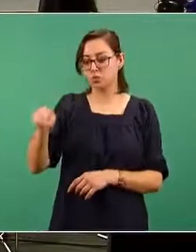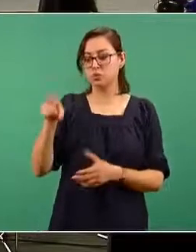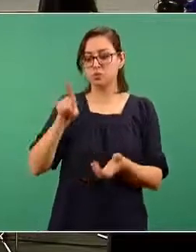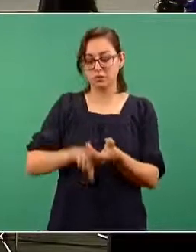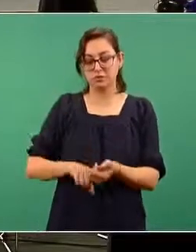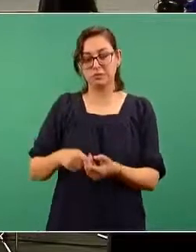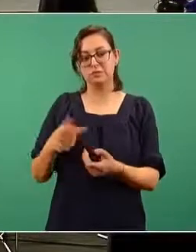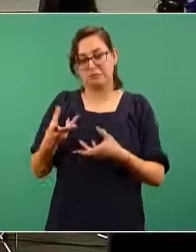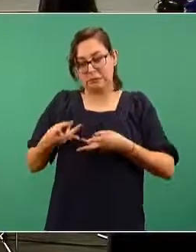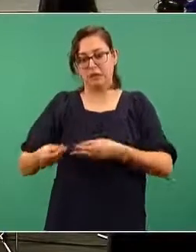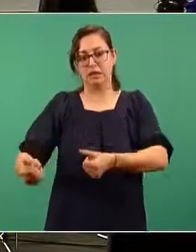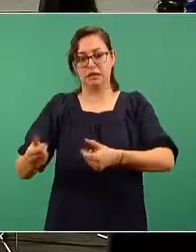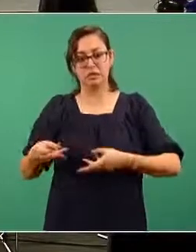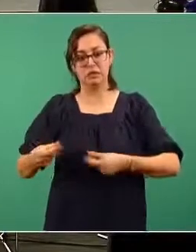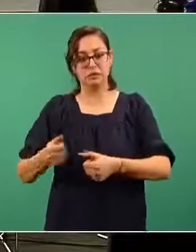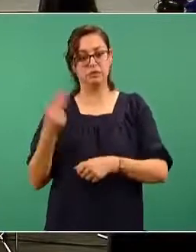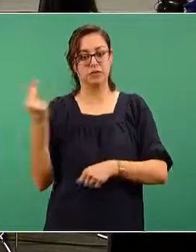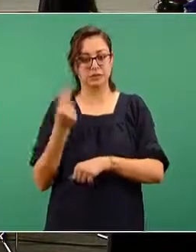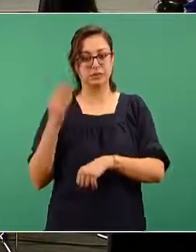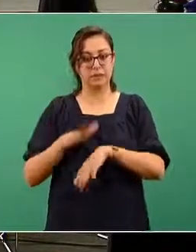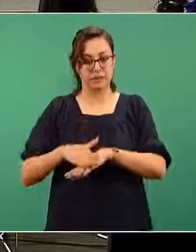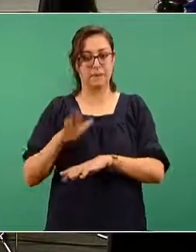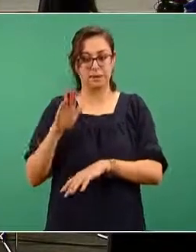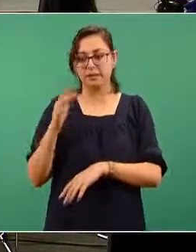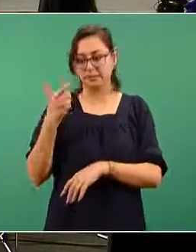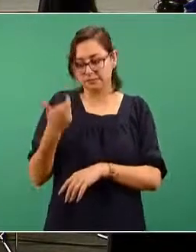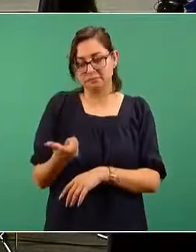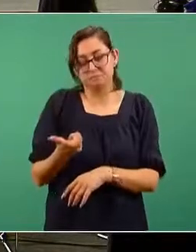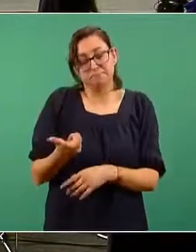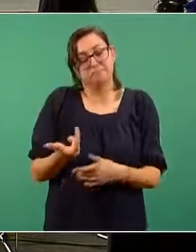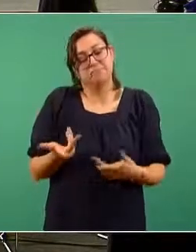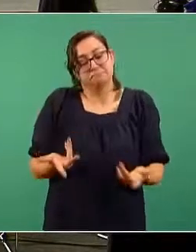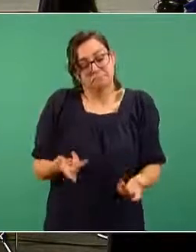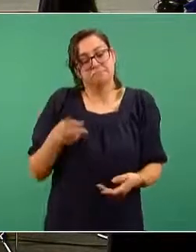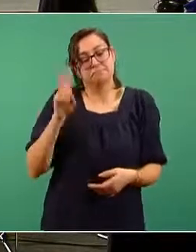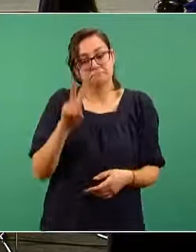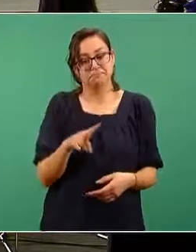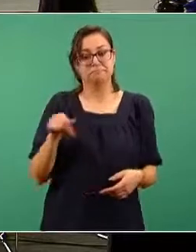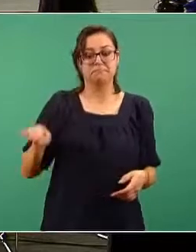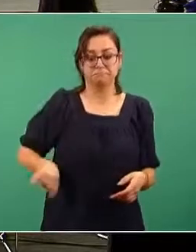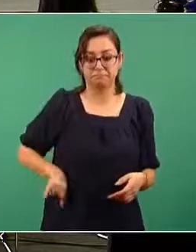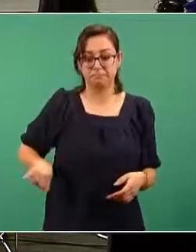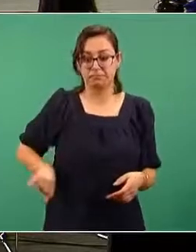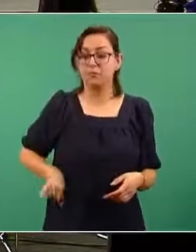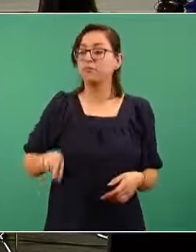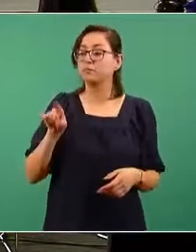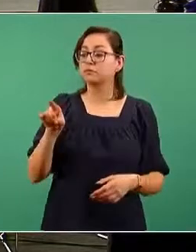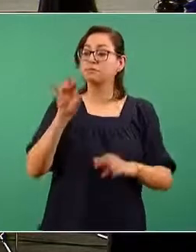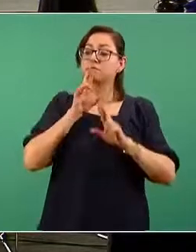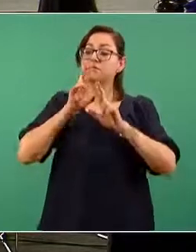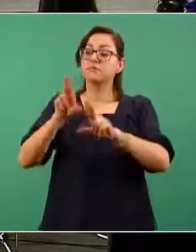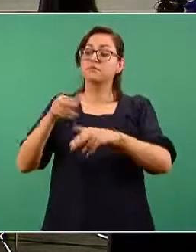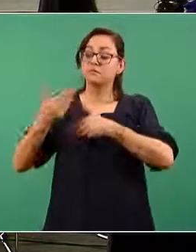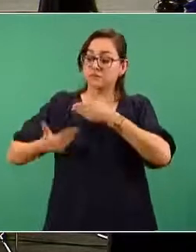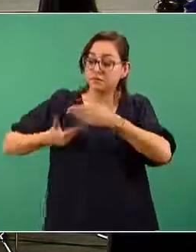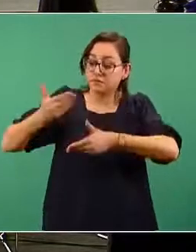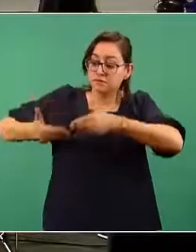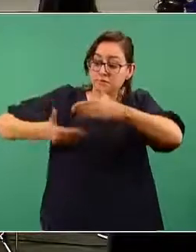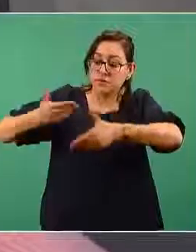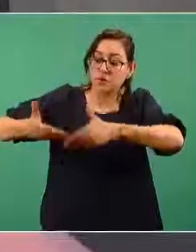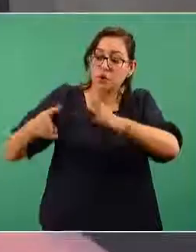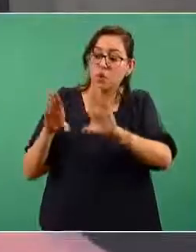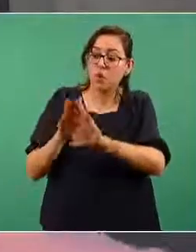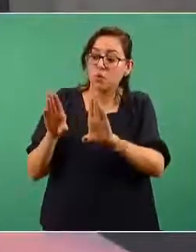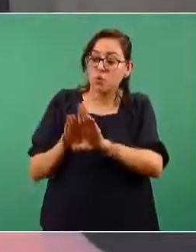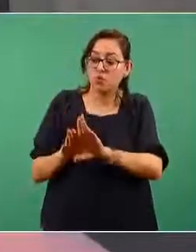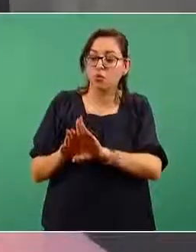financieras adicionales y sin duda sería interesante, una vez que se conozca cuáles son los resultados del progreso que ha tenido, que